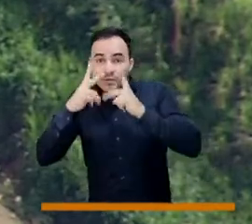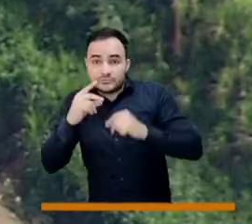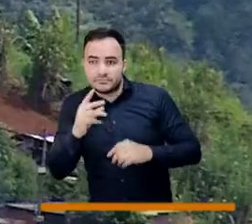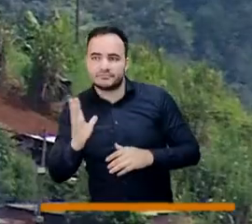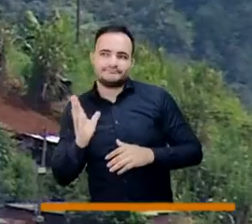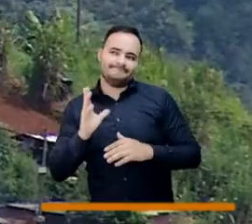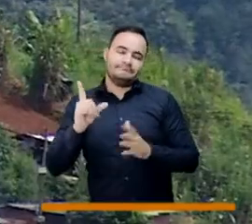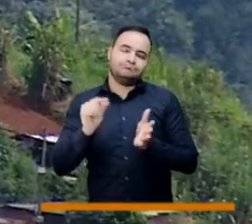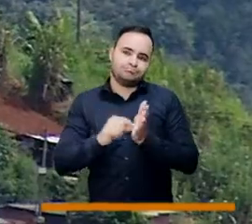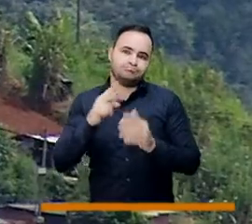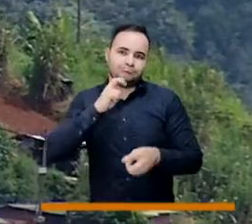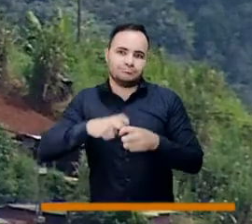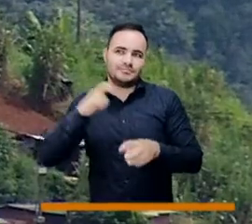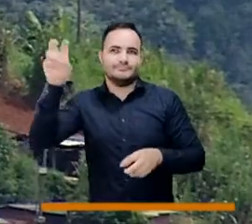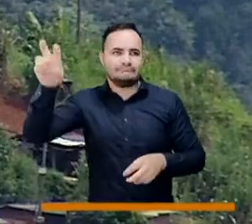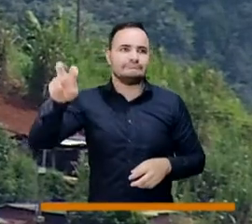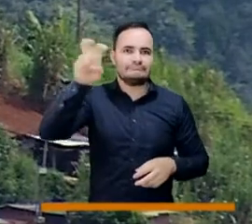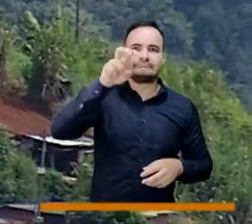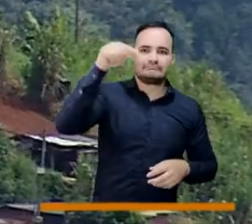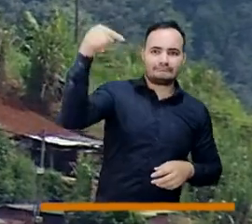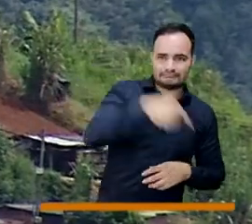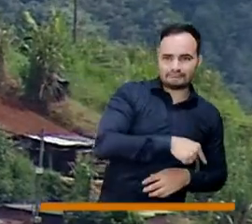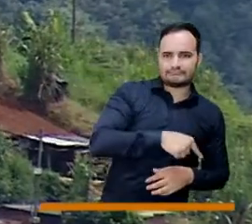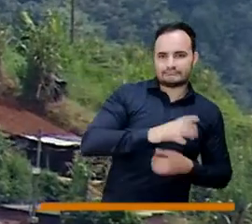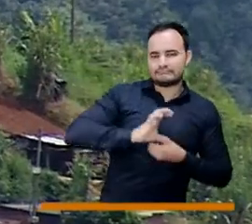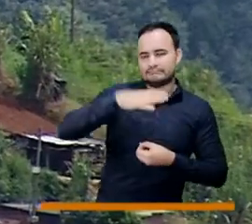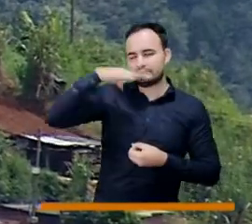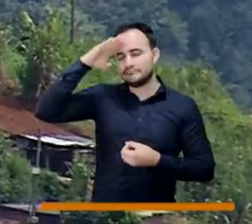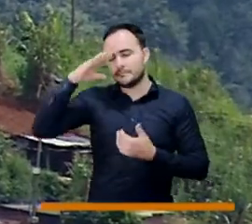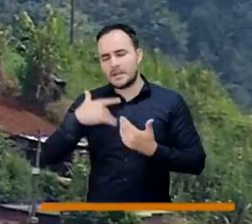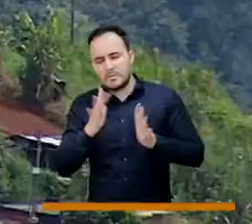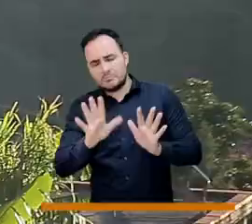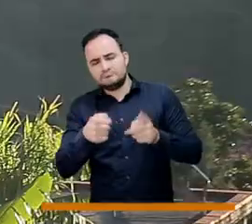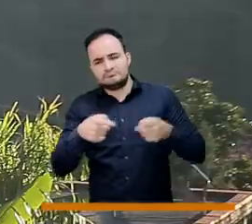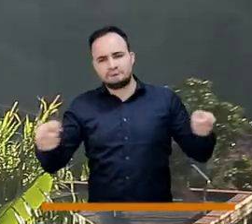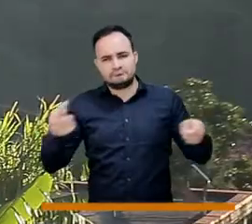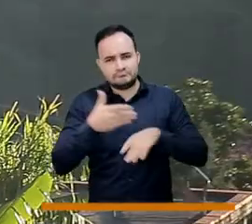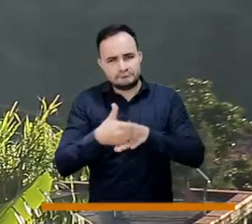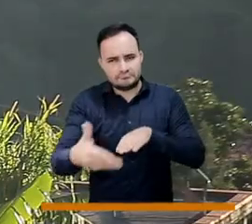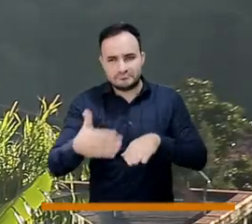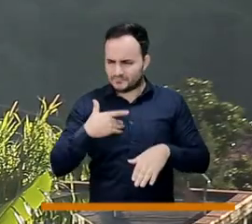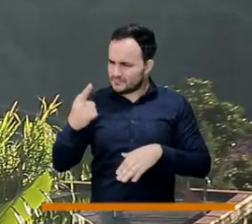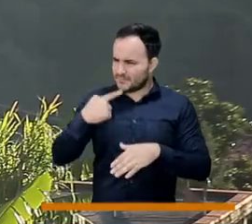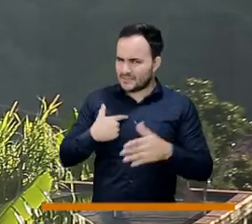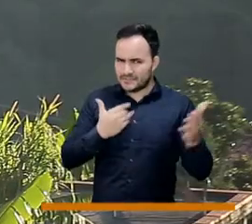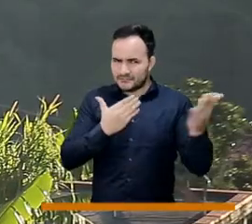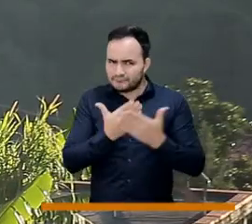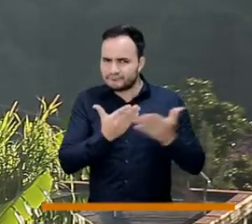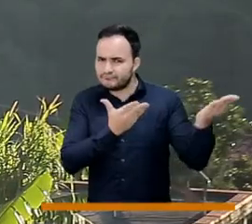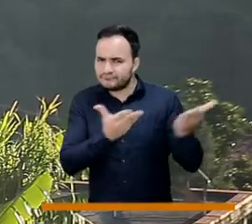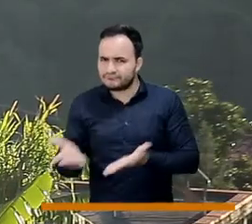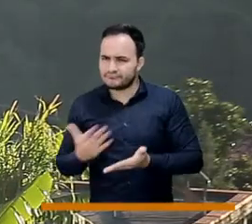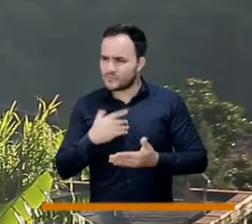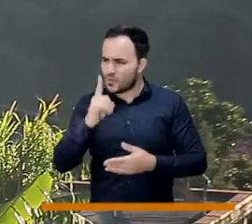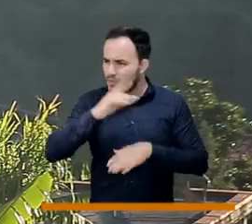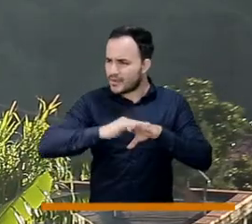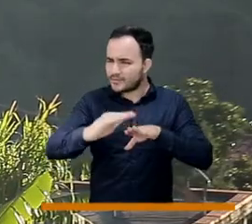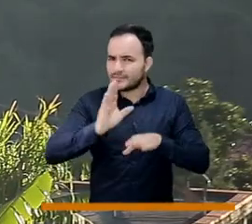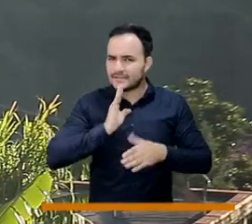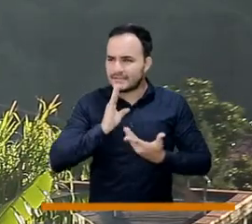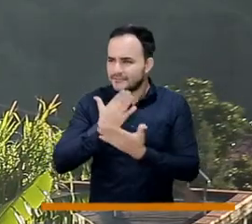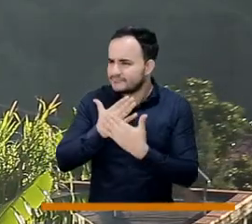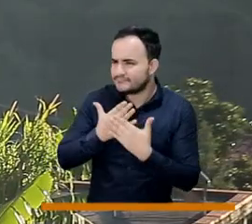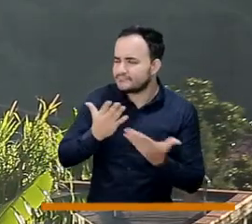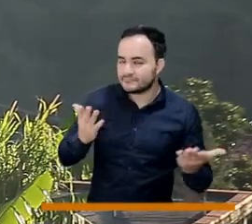estaremos abordando más acerca de este tema, concejal Dora Saldarriaga, porque tenemos más invitadas que usted de verdad nos ha traído.